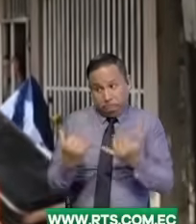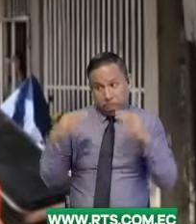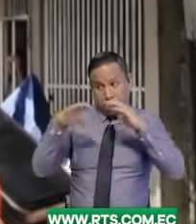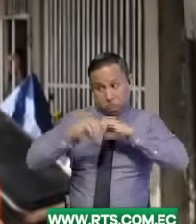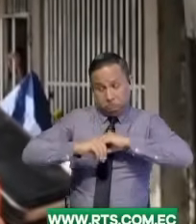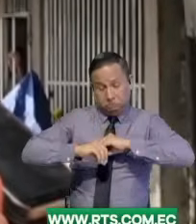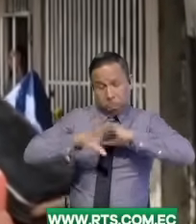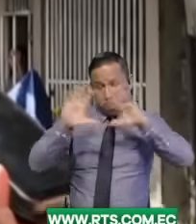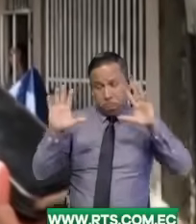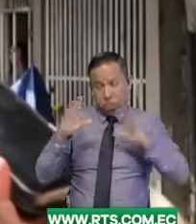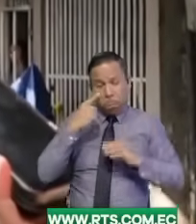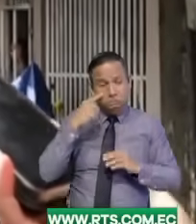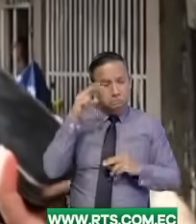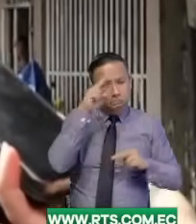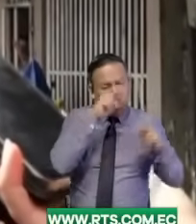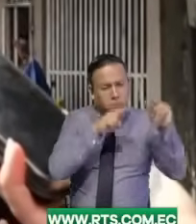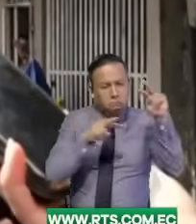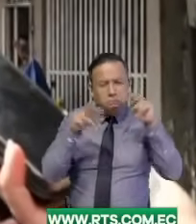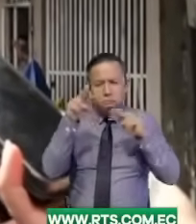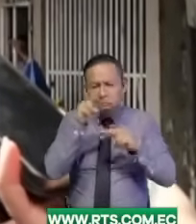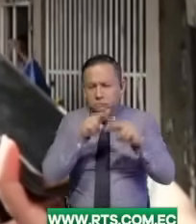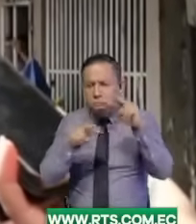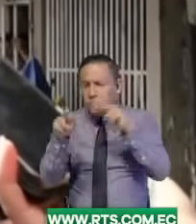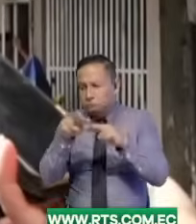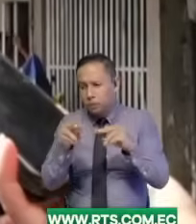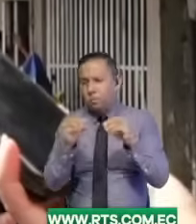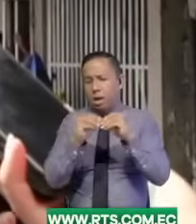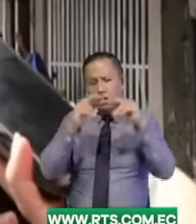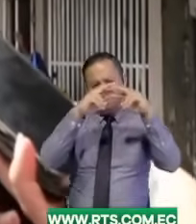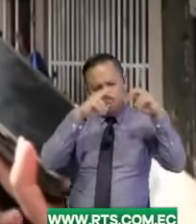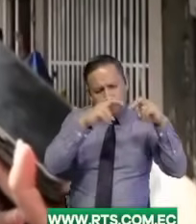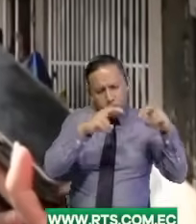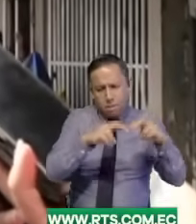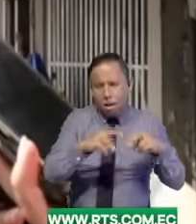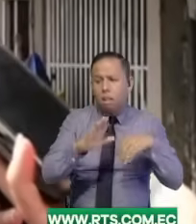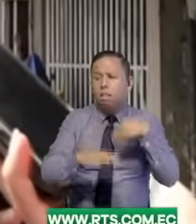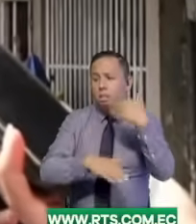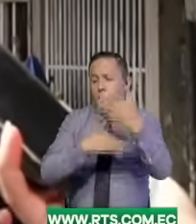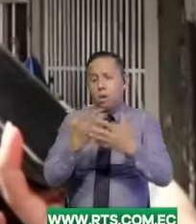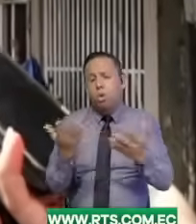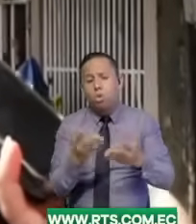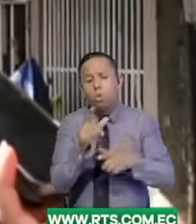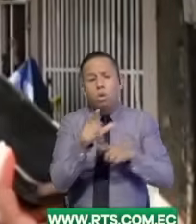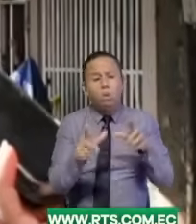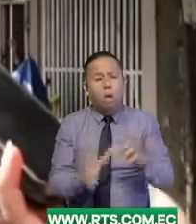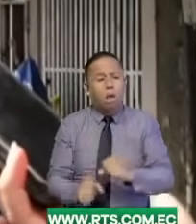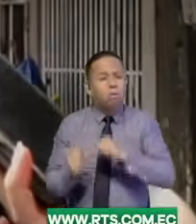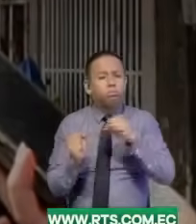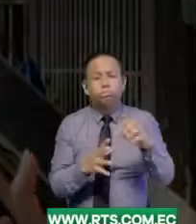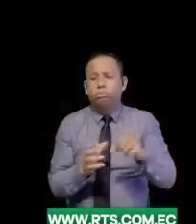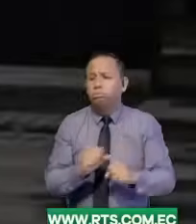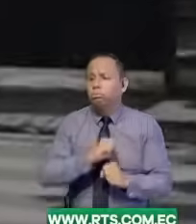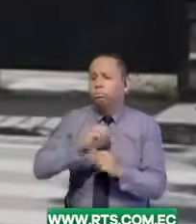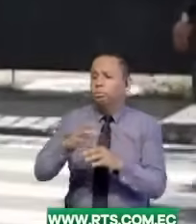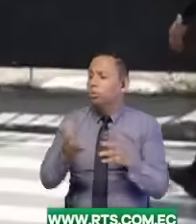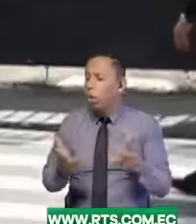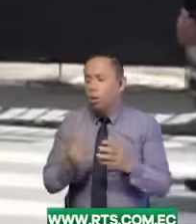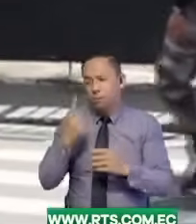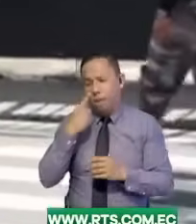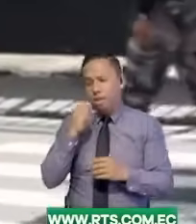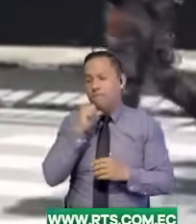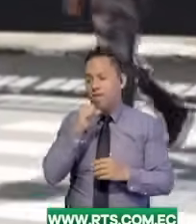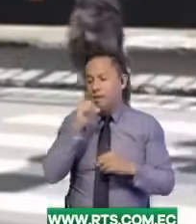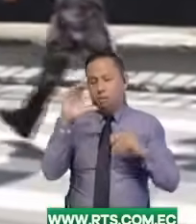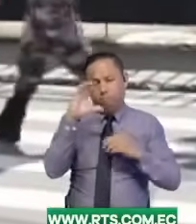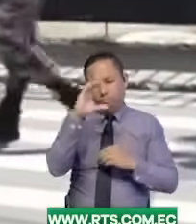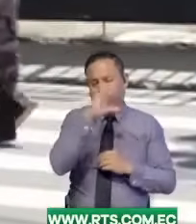de acuerdo a las investigaciones, se podrá establecer dónde lo abandonaron el resto del cuerpo. Unidades